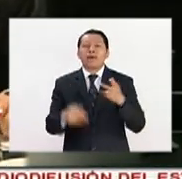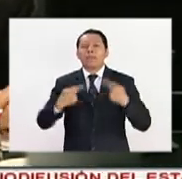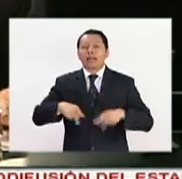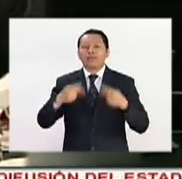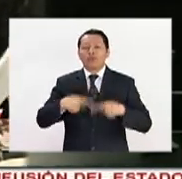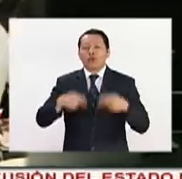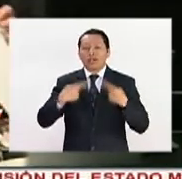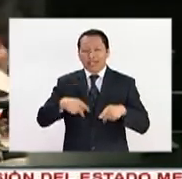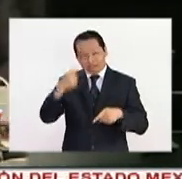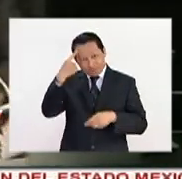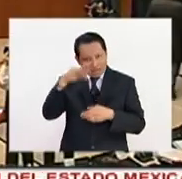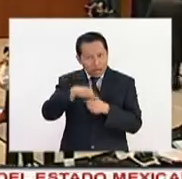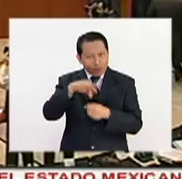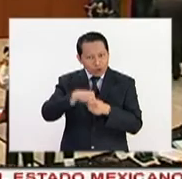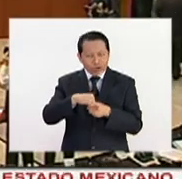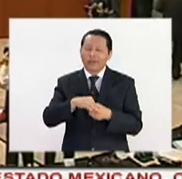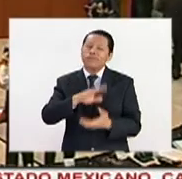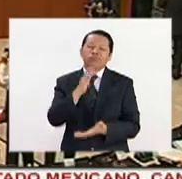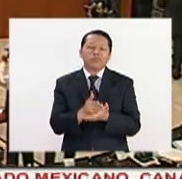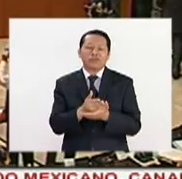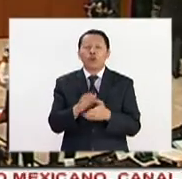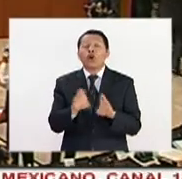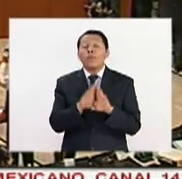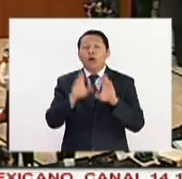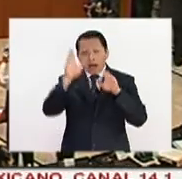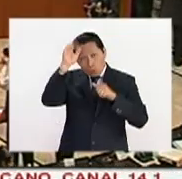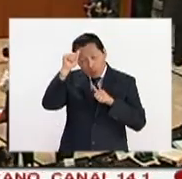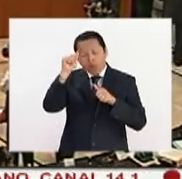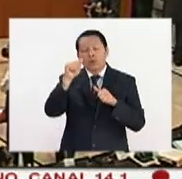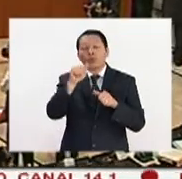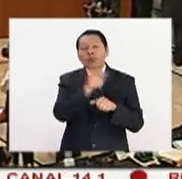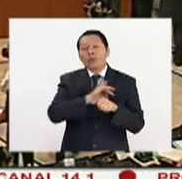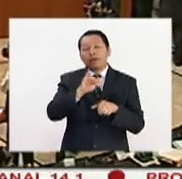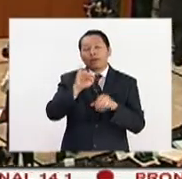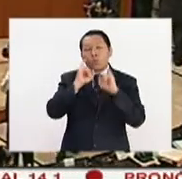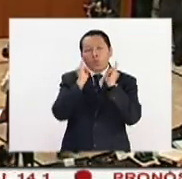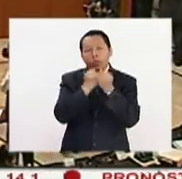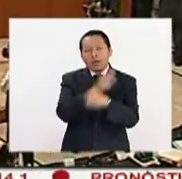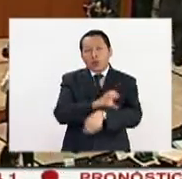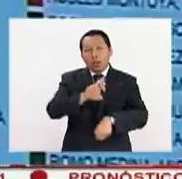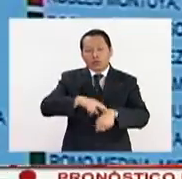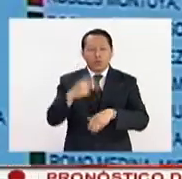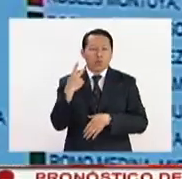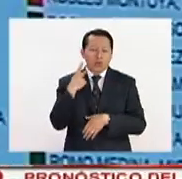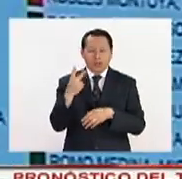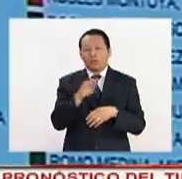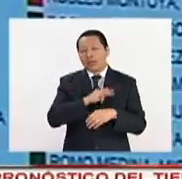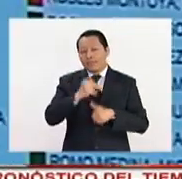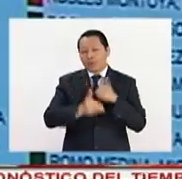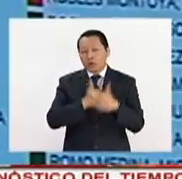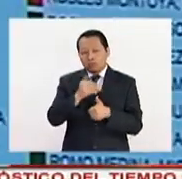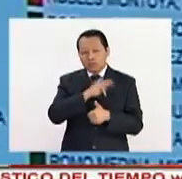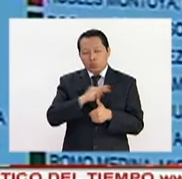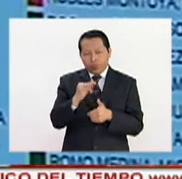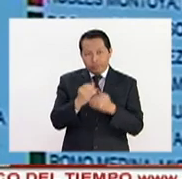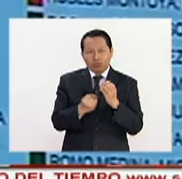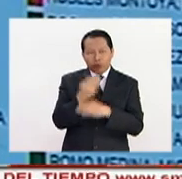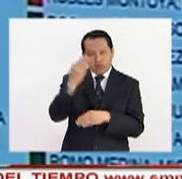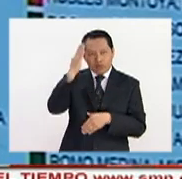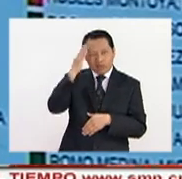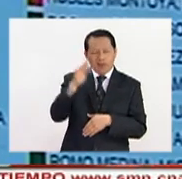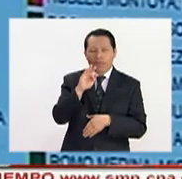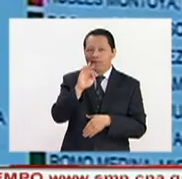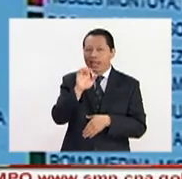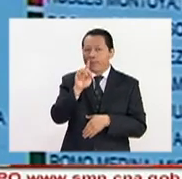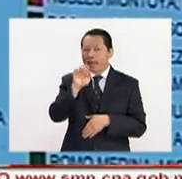votación para aprobar el acuerdo de la Junta de Coordinación Política, donde se determina el procedimiento para nombrar al titular de la